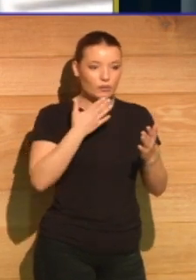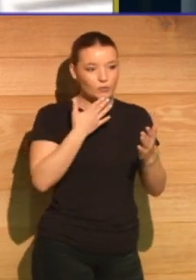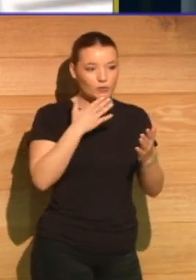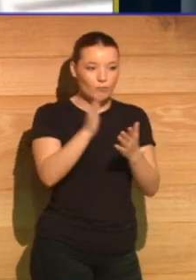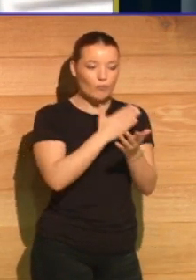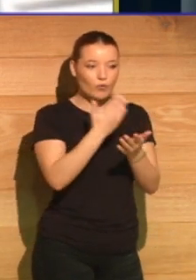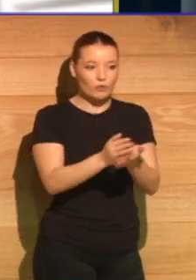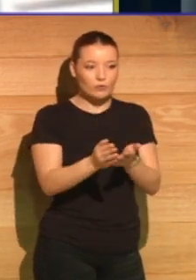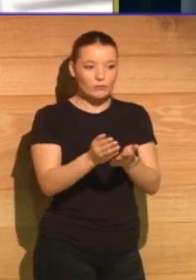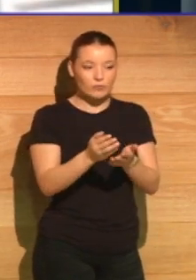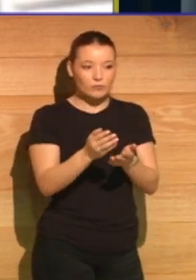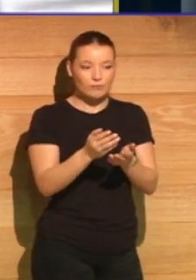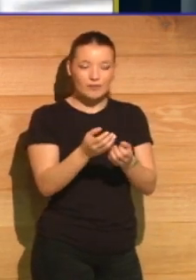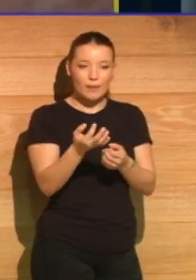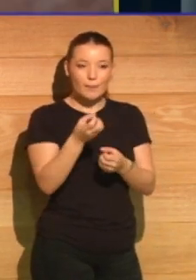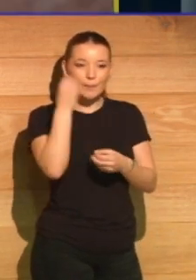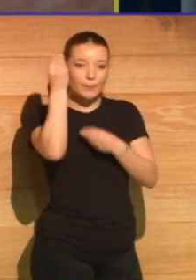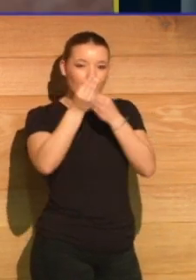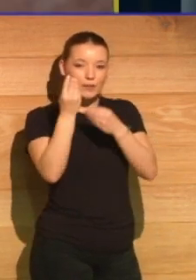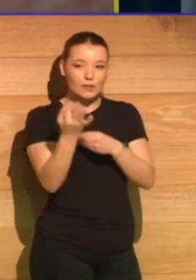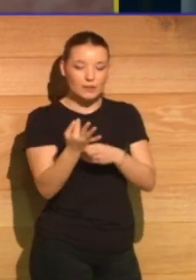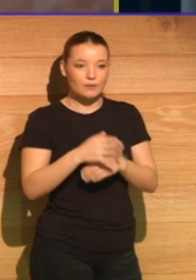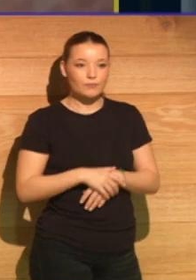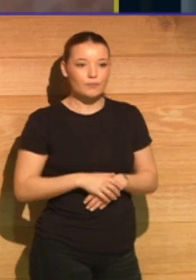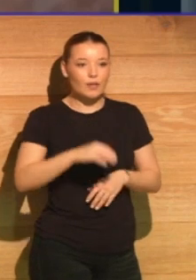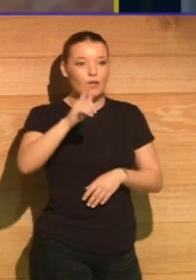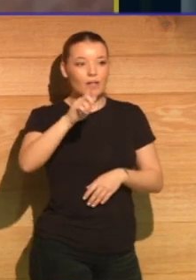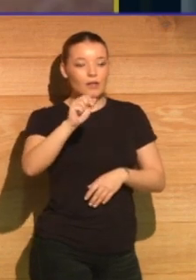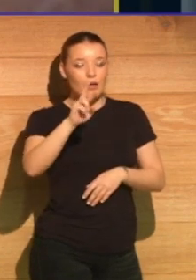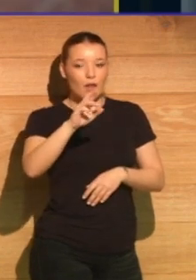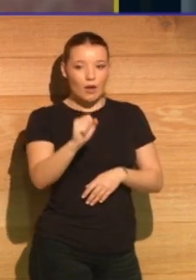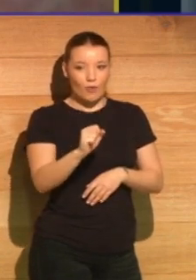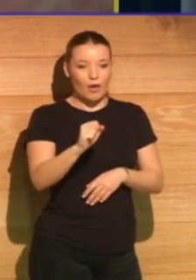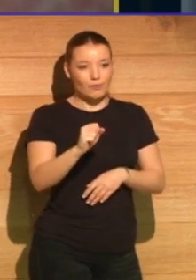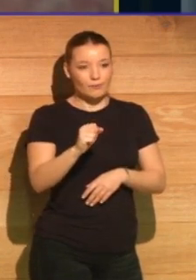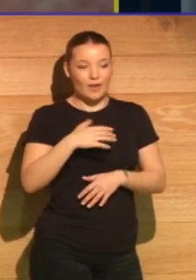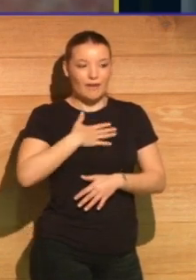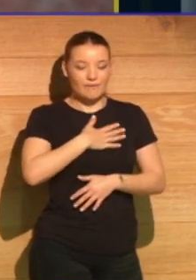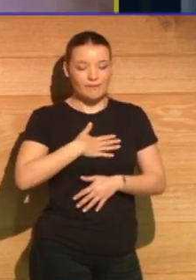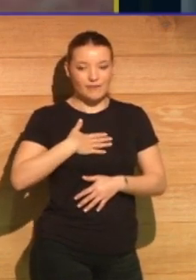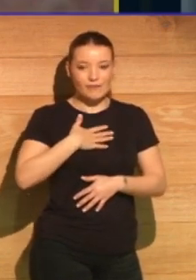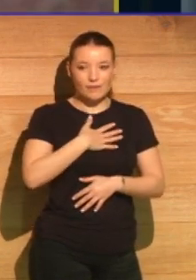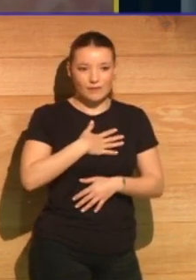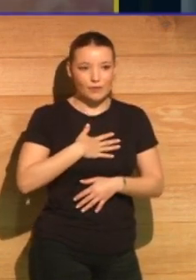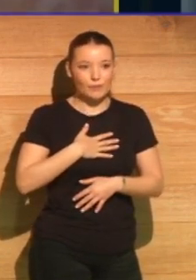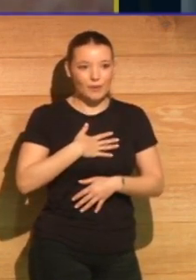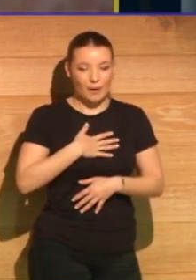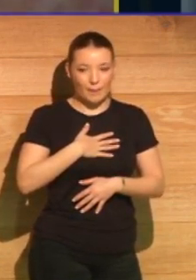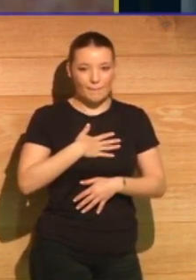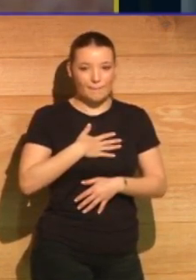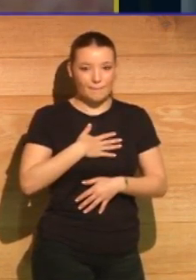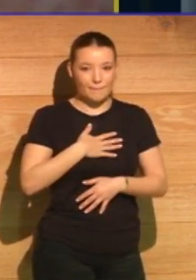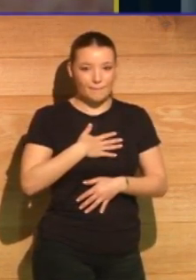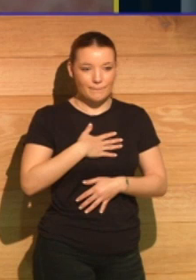Cuéntanos. Bueno, antes de nada debo decir que Laura es enormemente generosa y que todo el mérito es suyo. Yo